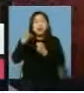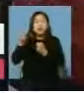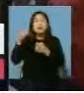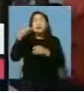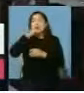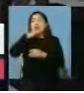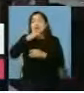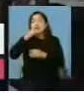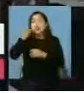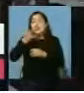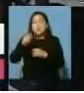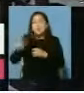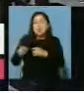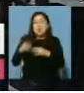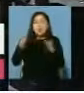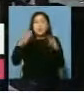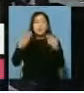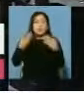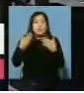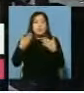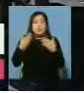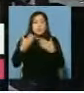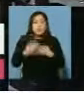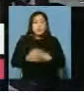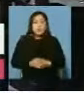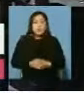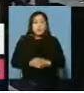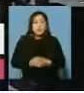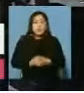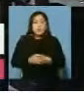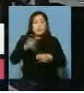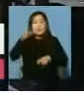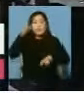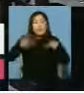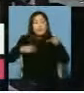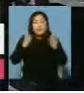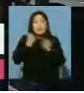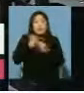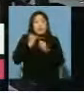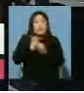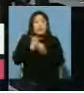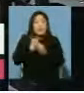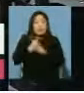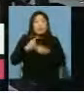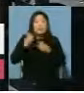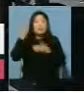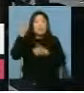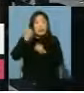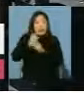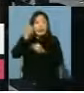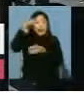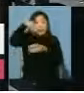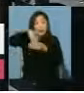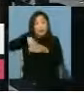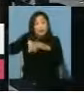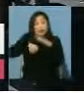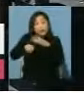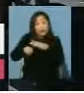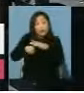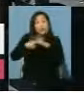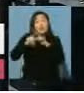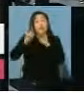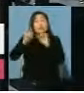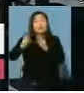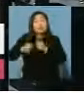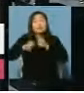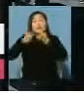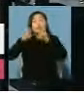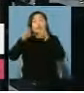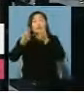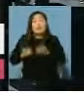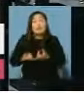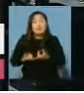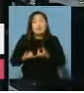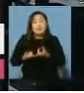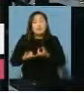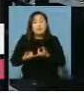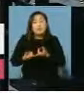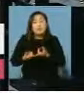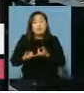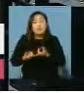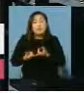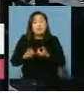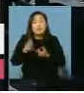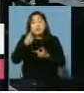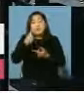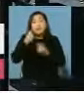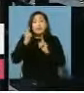del Libertador, que la pone la gente, la capacitamos nosotros, y la pone la